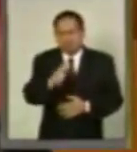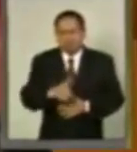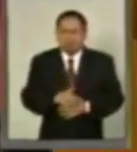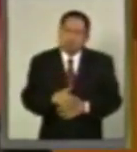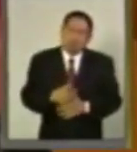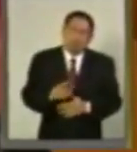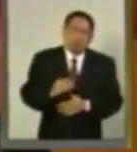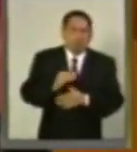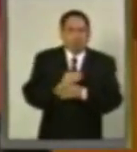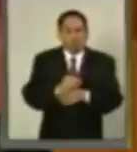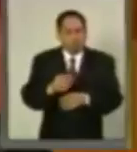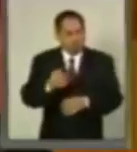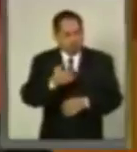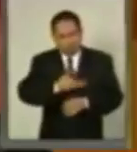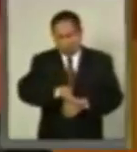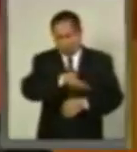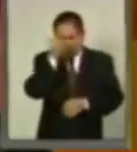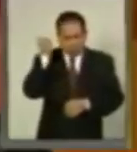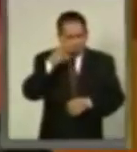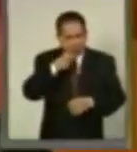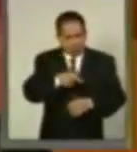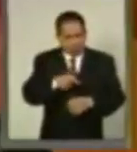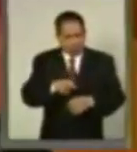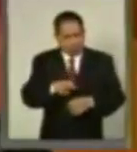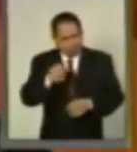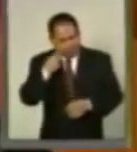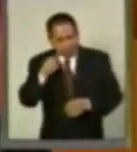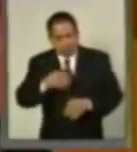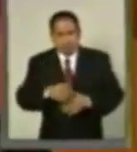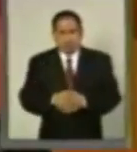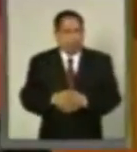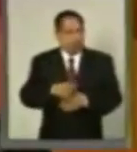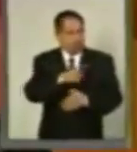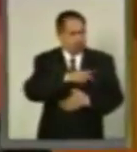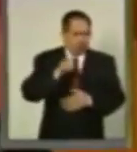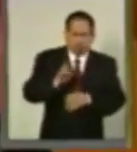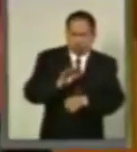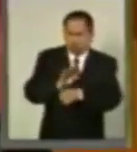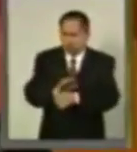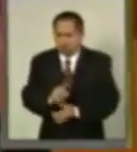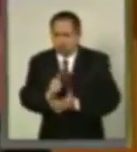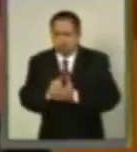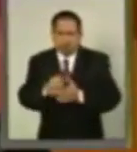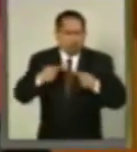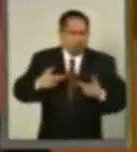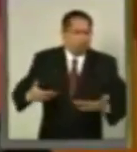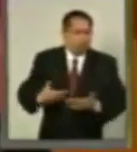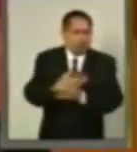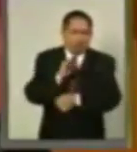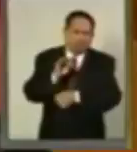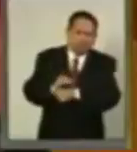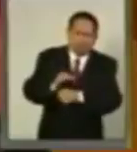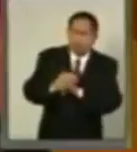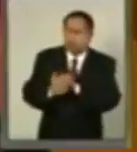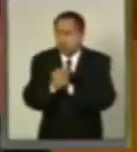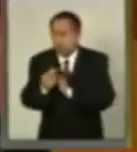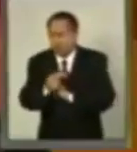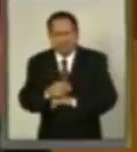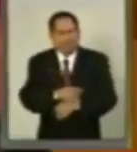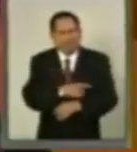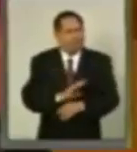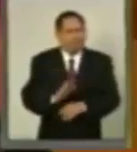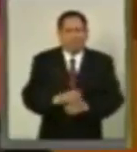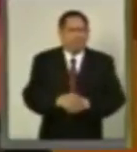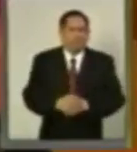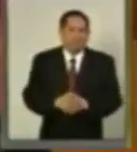incapacidad probada. Ni representan los intereses, clamores y causas de la sociedad,